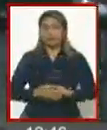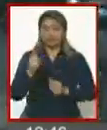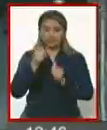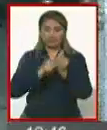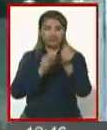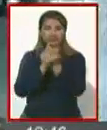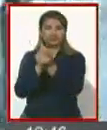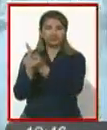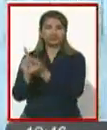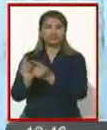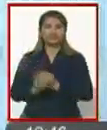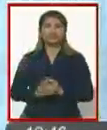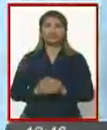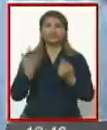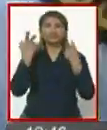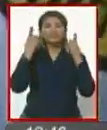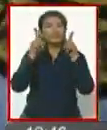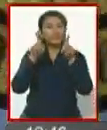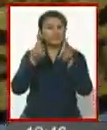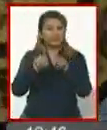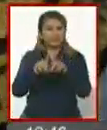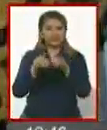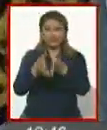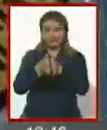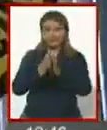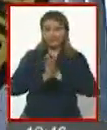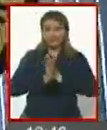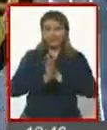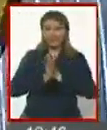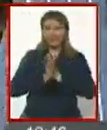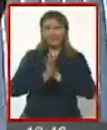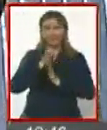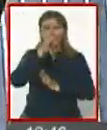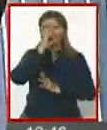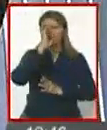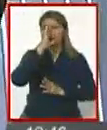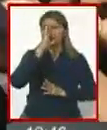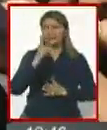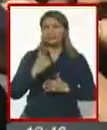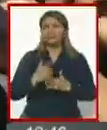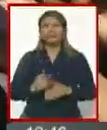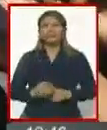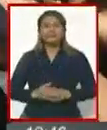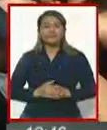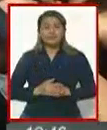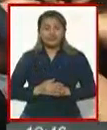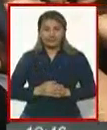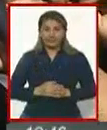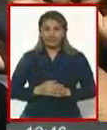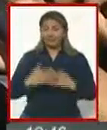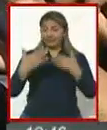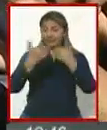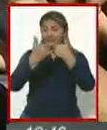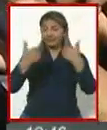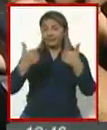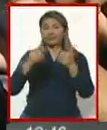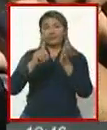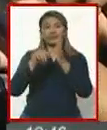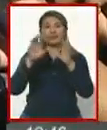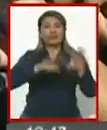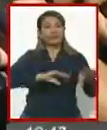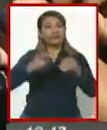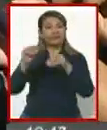cada uno de ellos. De acuerdo a eso, vamos a pedir de manera firme de que estos sean retirados,